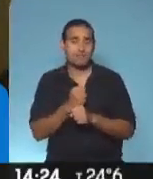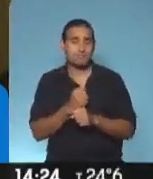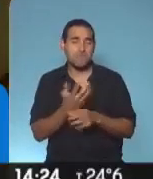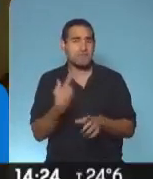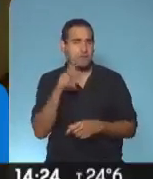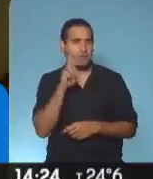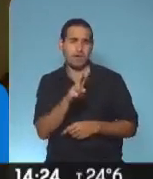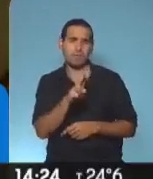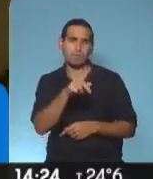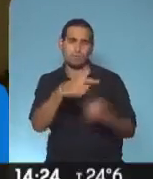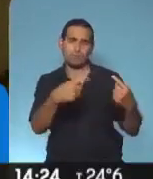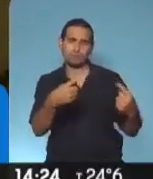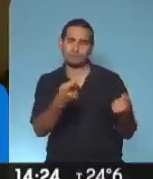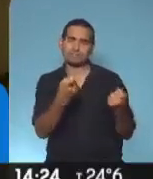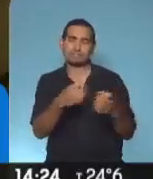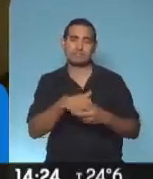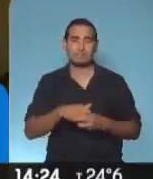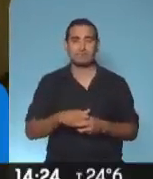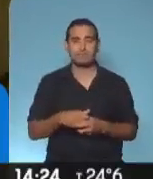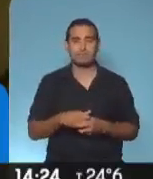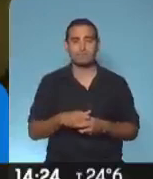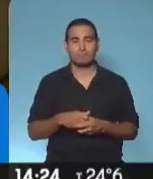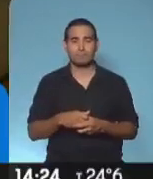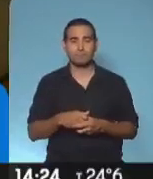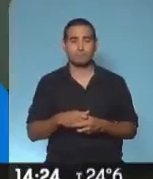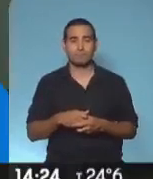también vemos la necesidad. Entonces nació por mí mismo